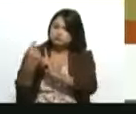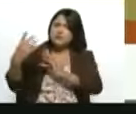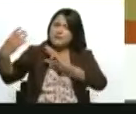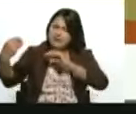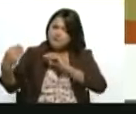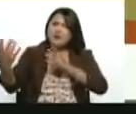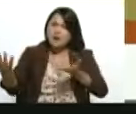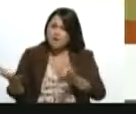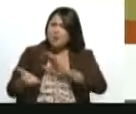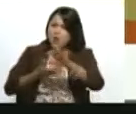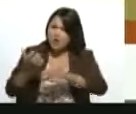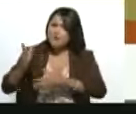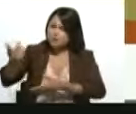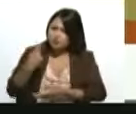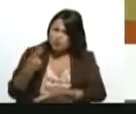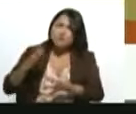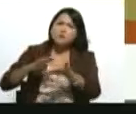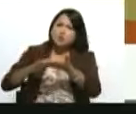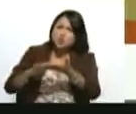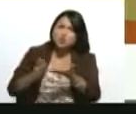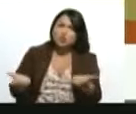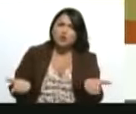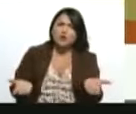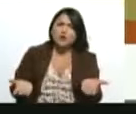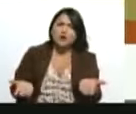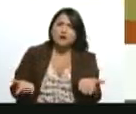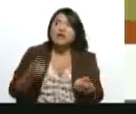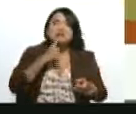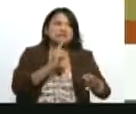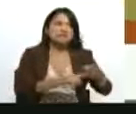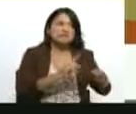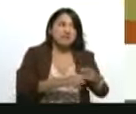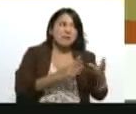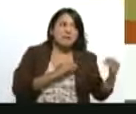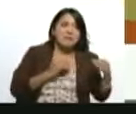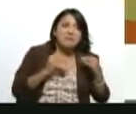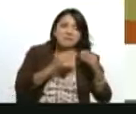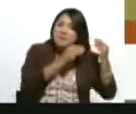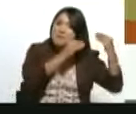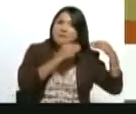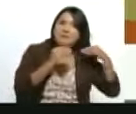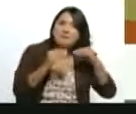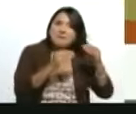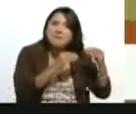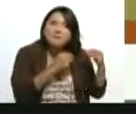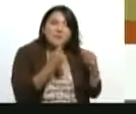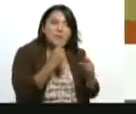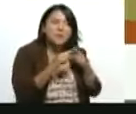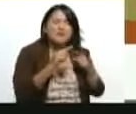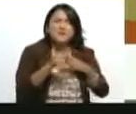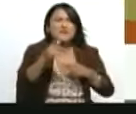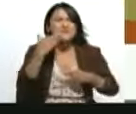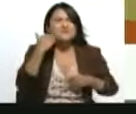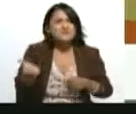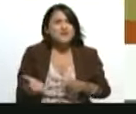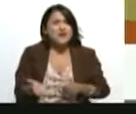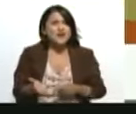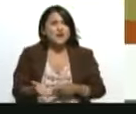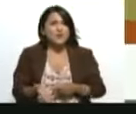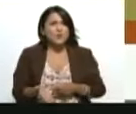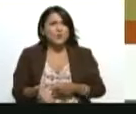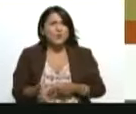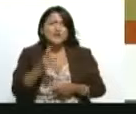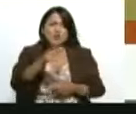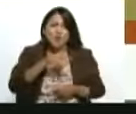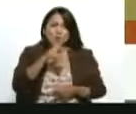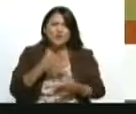vale, pues tenemos un problema aquí. No esté con chisme, echándole cuento a otro. No, vale, eso no, eso se ve feo, se ve terrible.